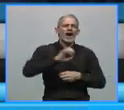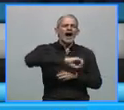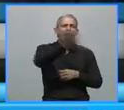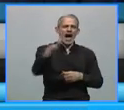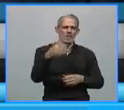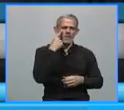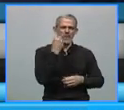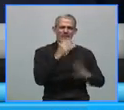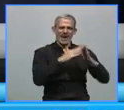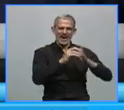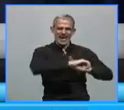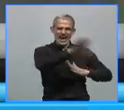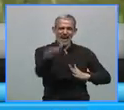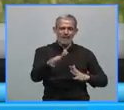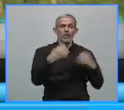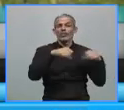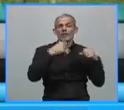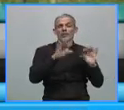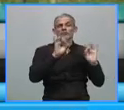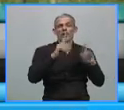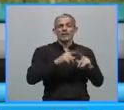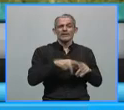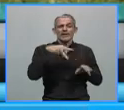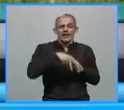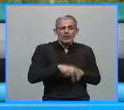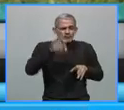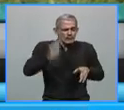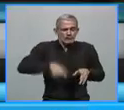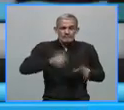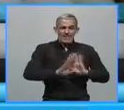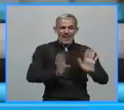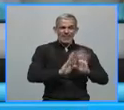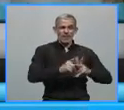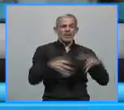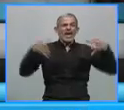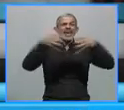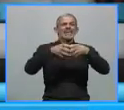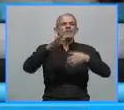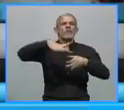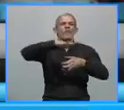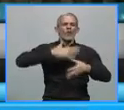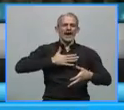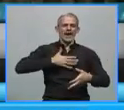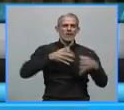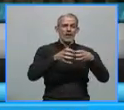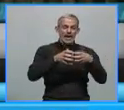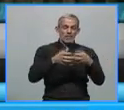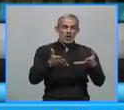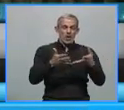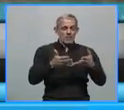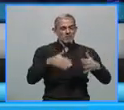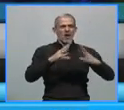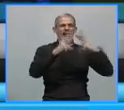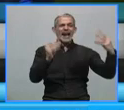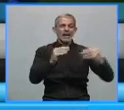campo el deporte que se conocí era la jineteada armó un equipo en el pueblo que empezó jugar